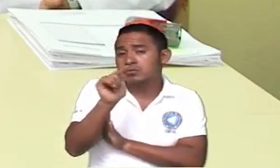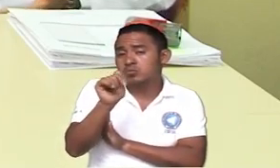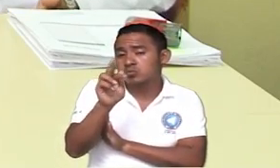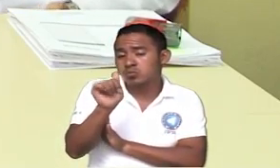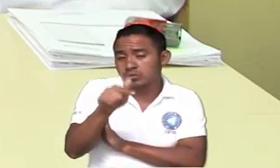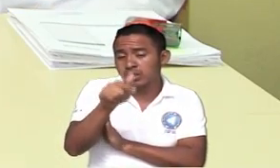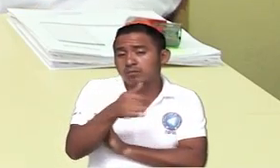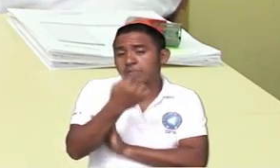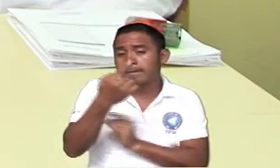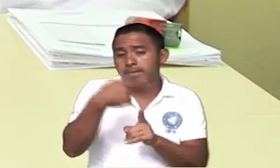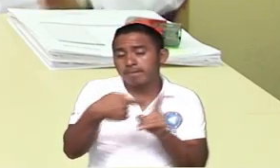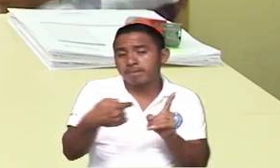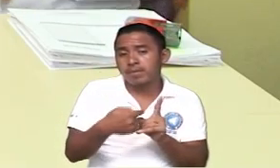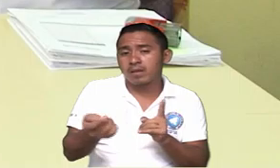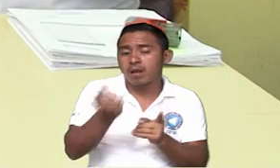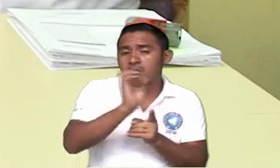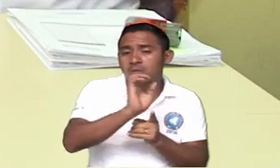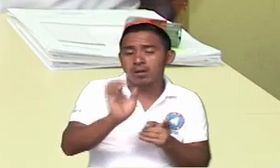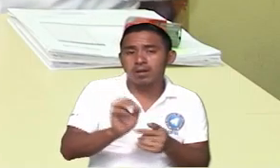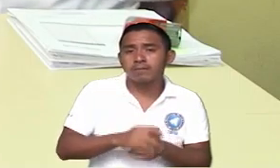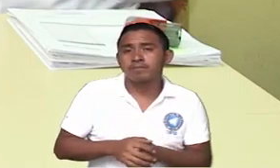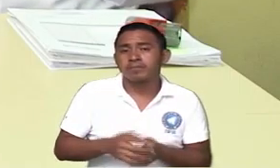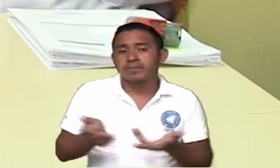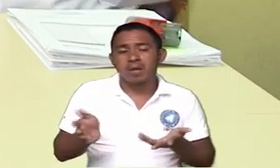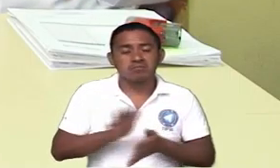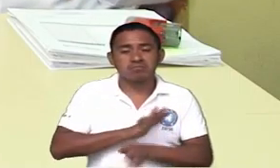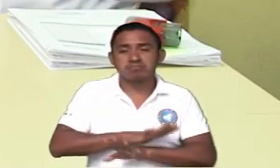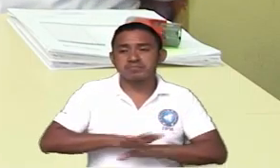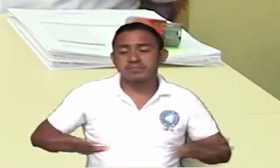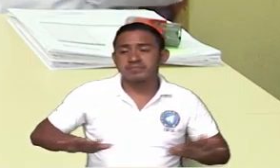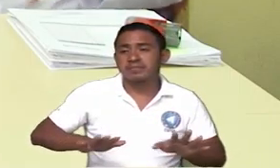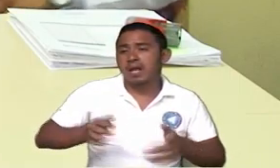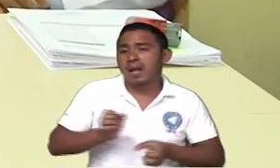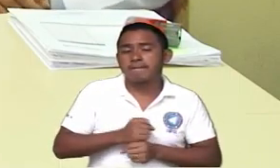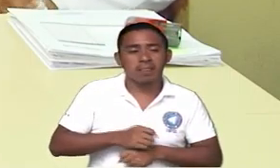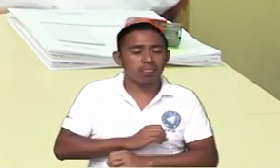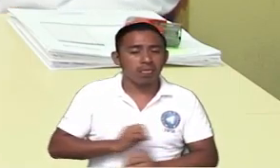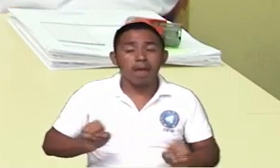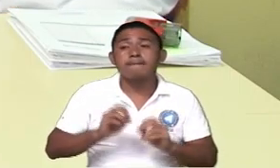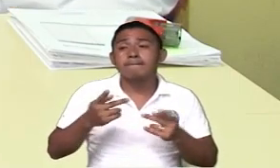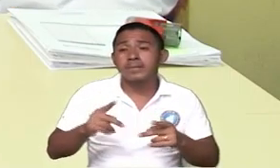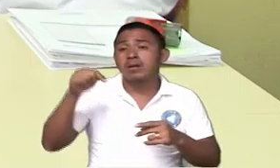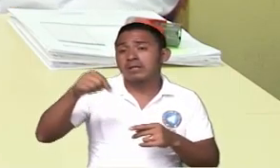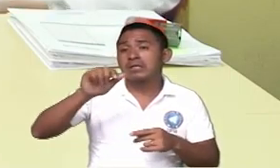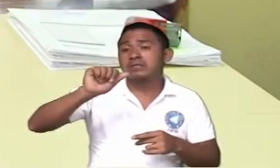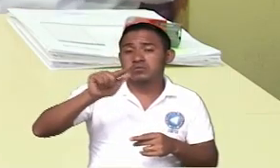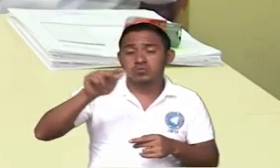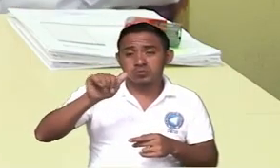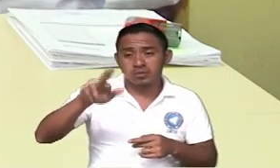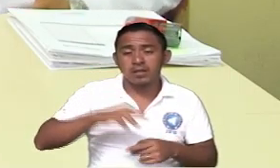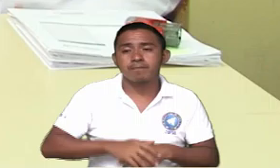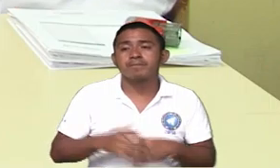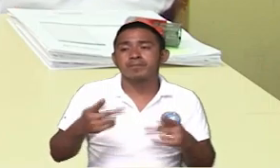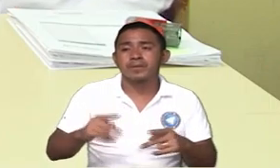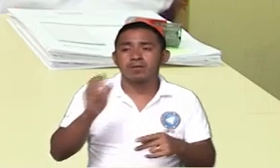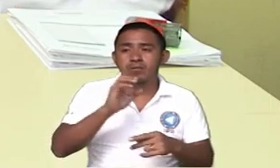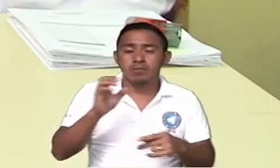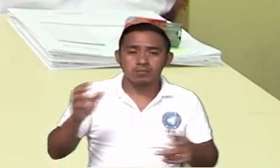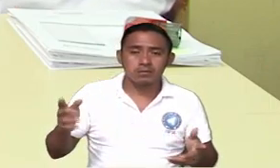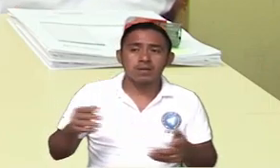por ejemplo, un medio litro de gaseosa, obviamente nos quita el hambre porque es azúcar. Pero esto, por ejemplo, la gaseosa nos